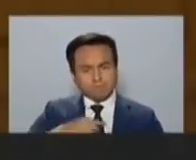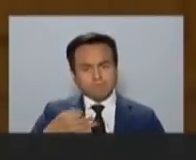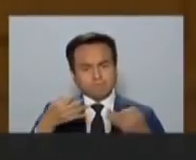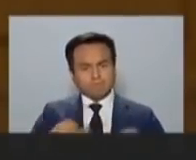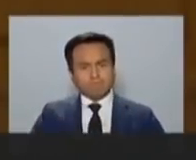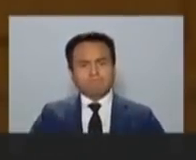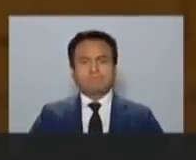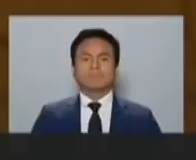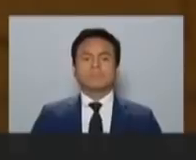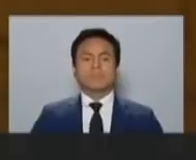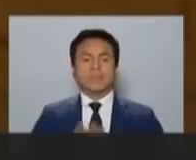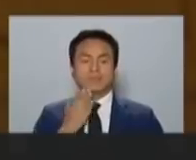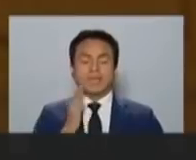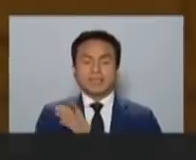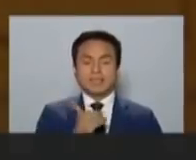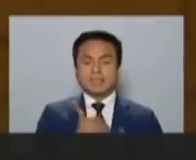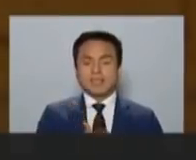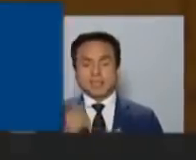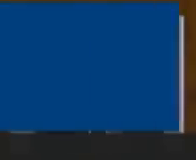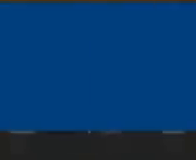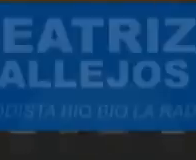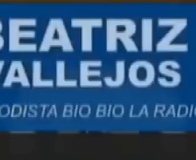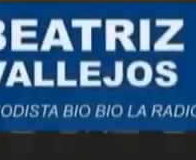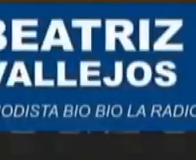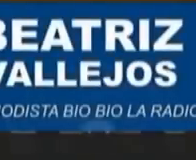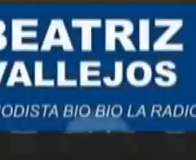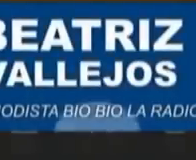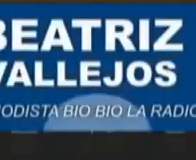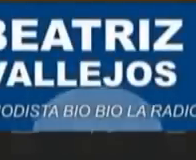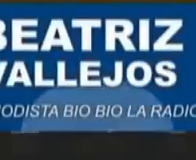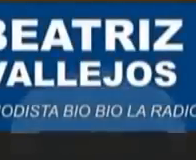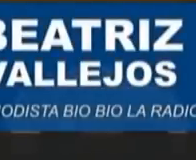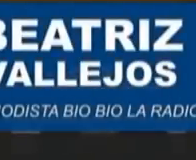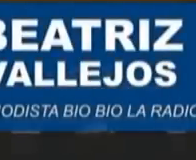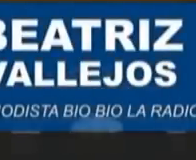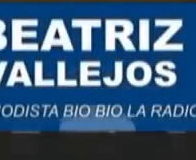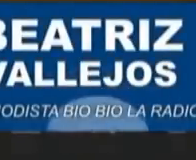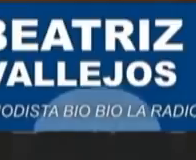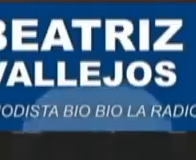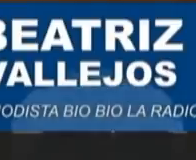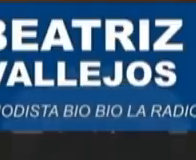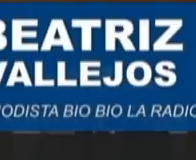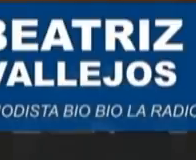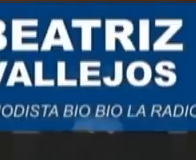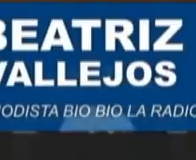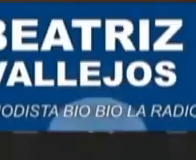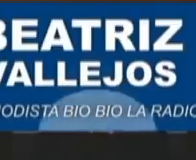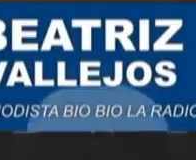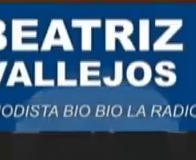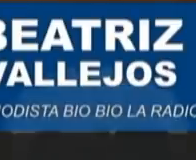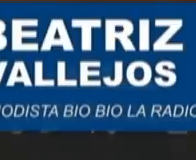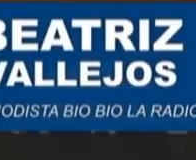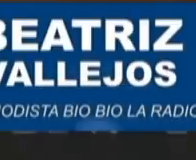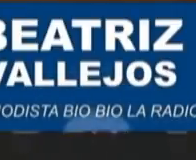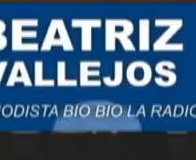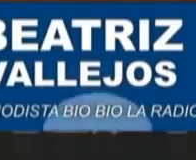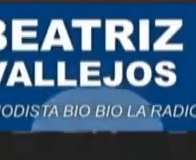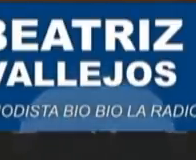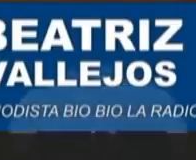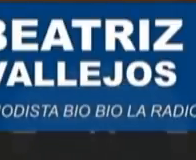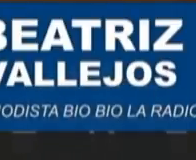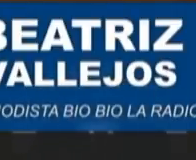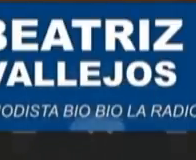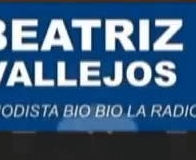este documento. Y sobre esto, el economista y profesor de la Facultad de Economía y Negocios de la Universidad de Chile, Joseph